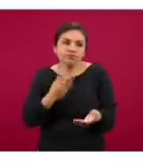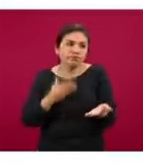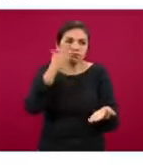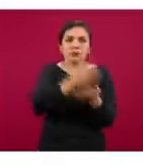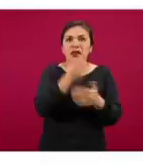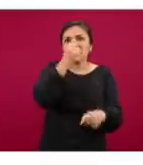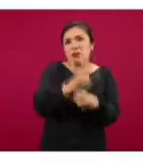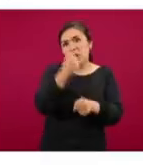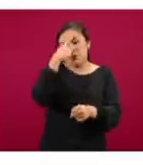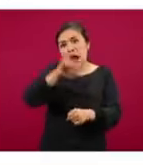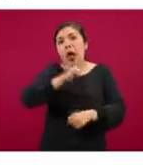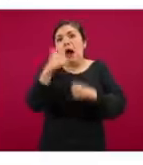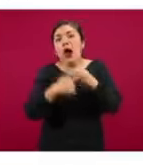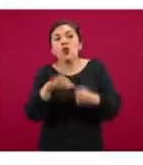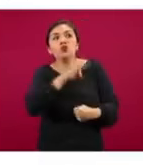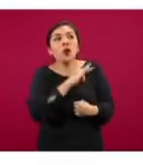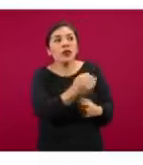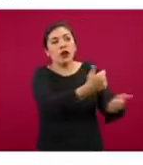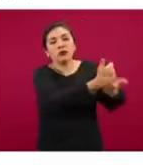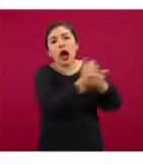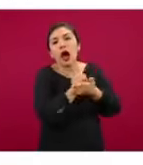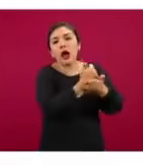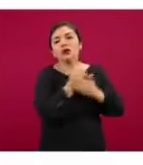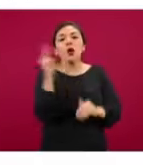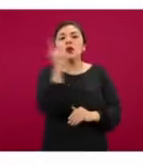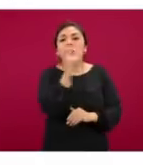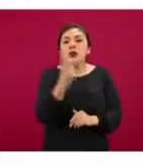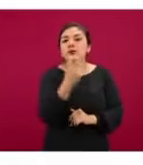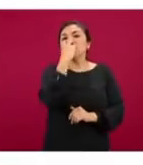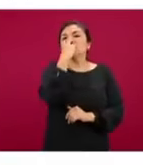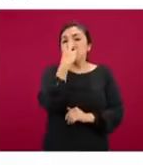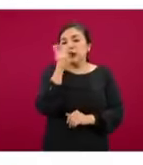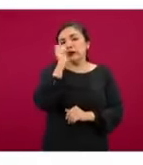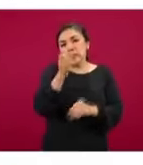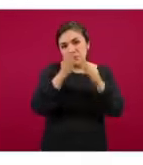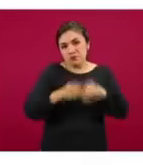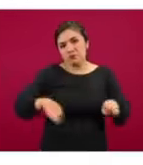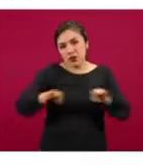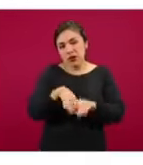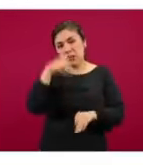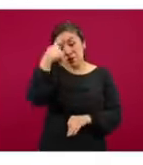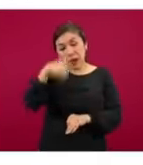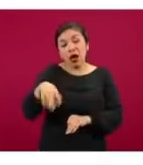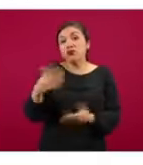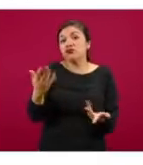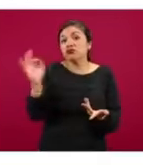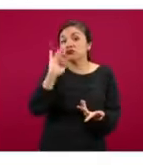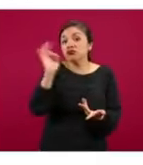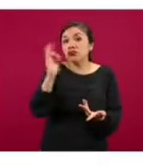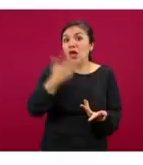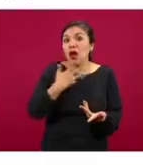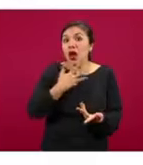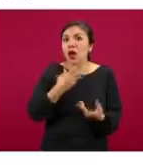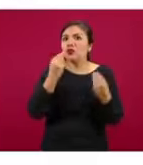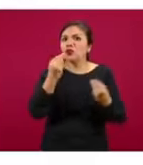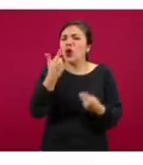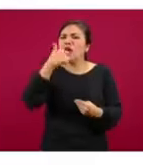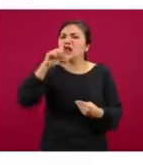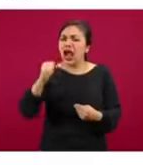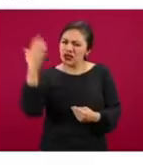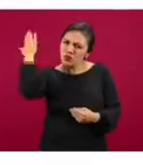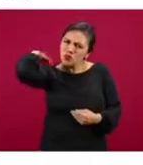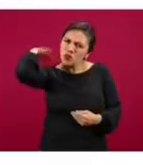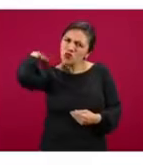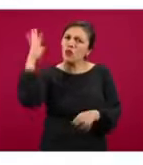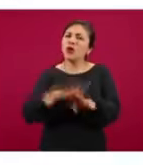poder proveerse de oxigenoterapia, que es importante sobre todo cuando el intercambio gaseoso en los pulmones